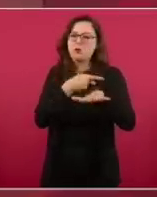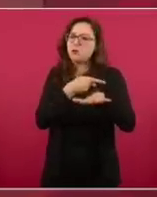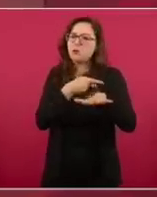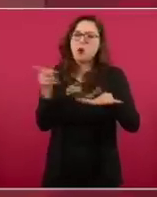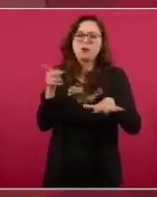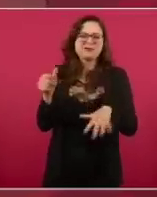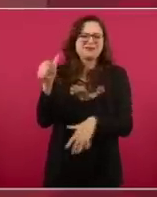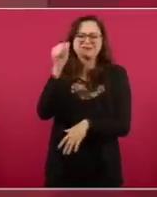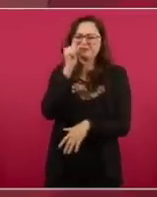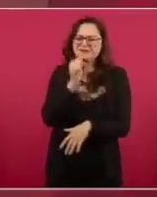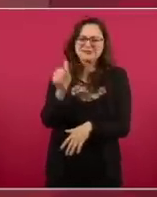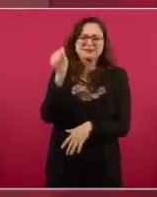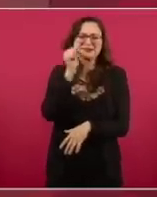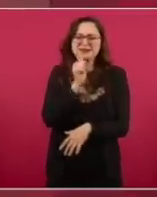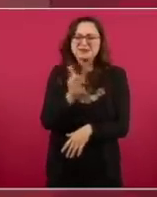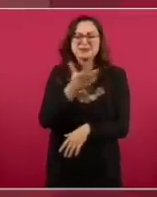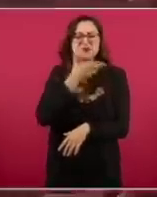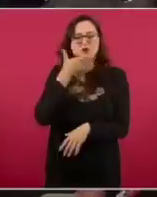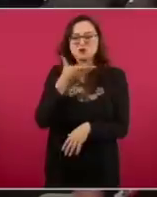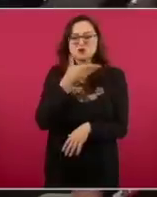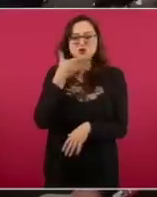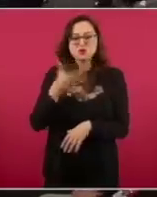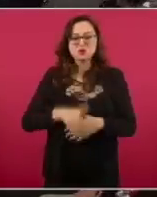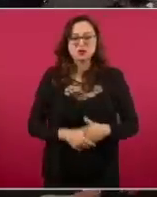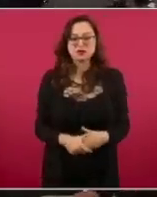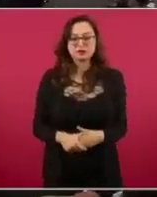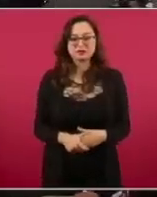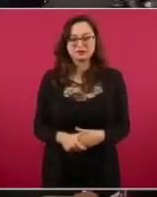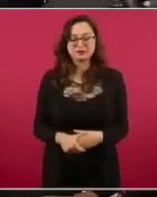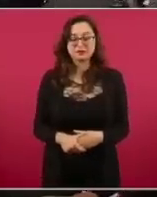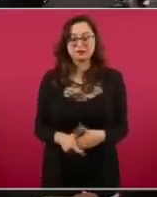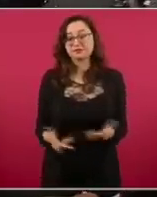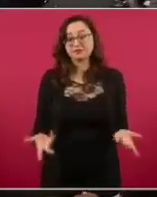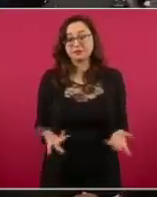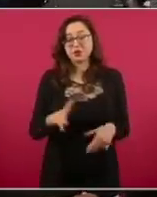por eso, pues ya hay que